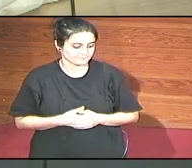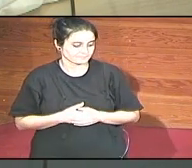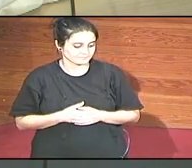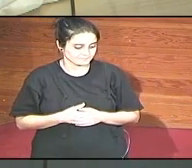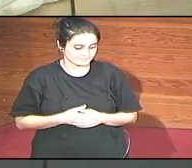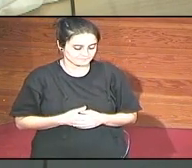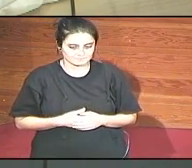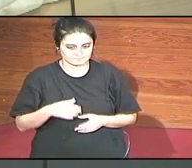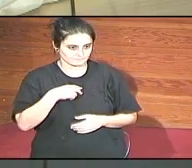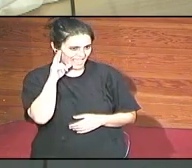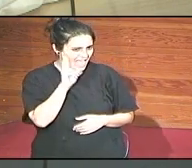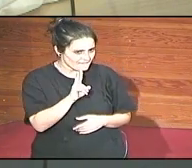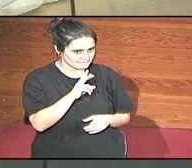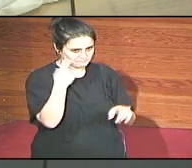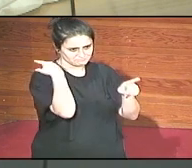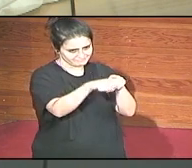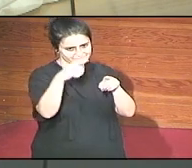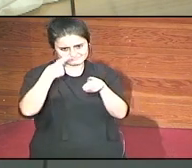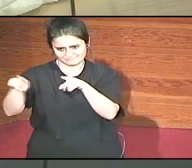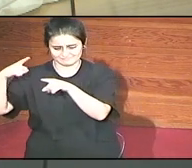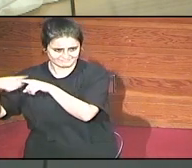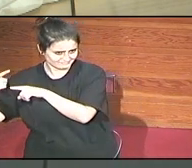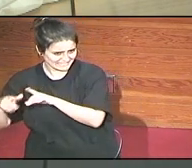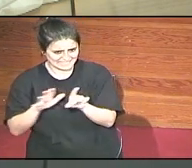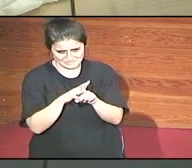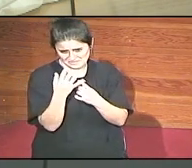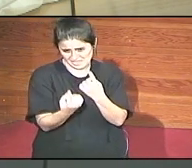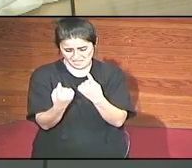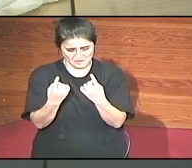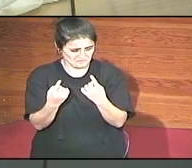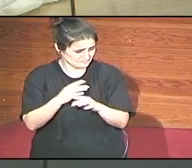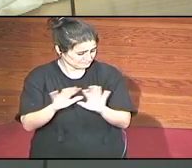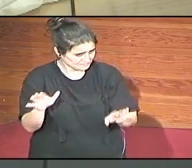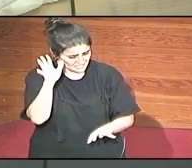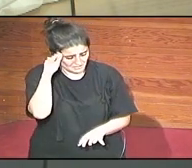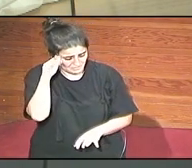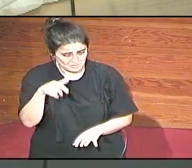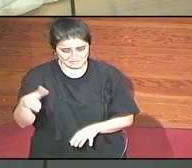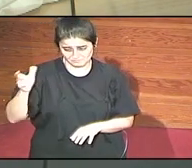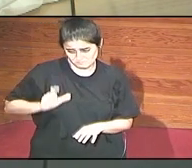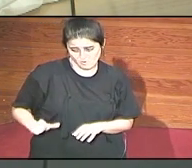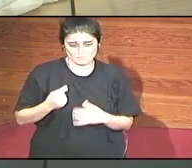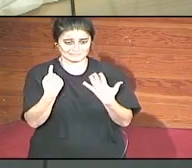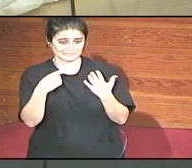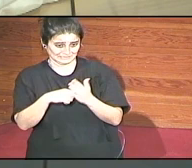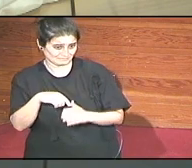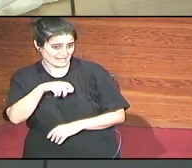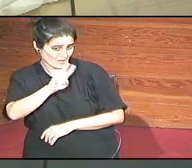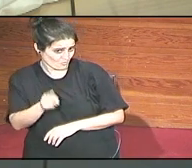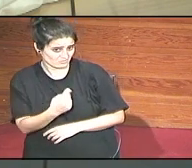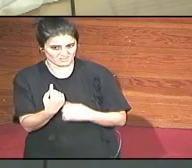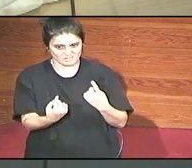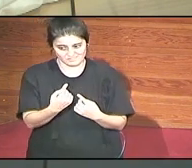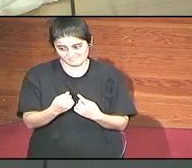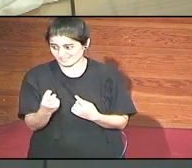me encontrado de todo me encontraba cosas obscenas gente cobrando seis mil euros cuando la gente se estaba muriendo de hambre y